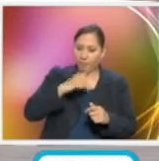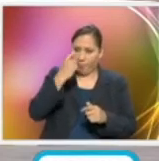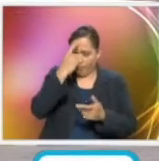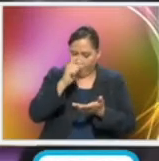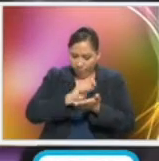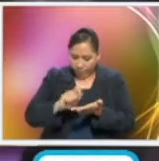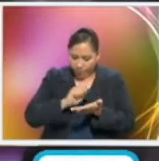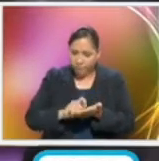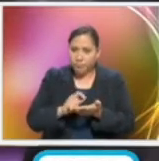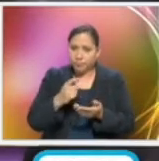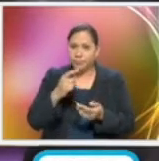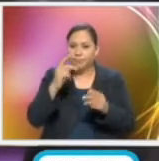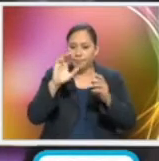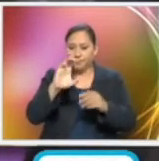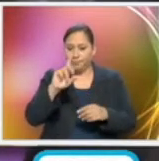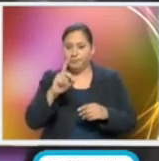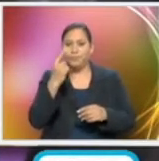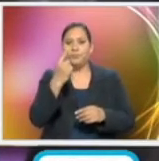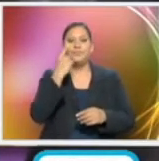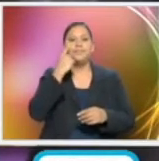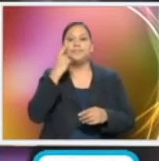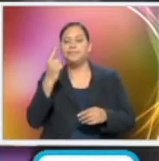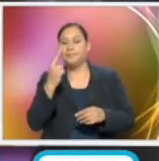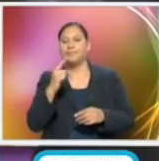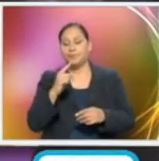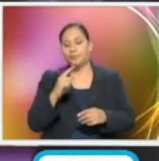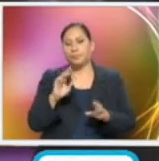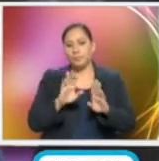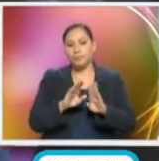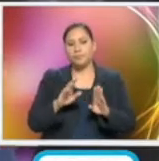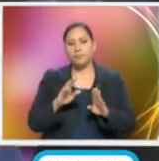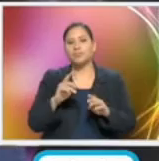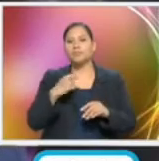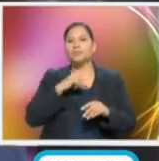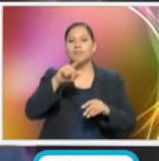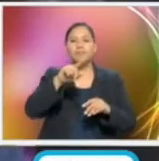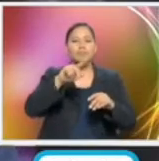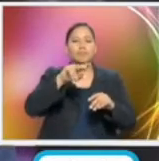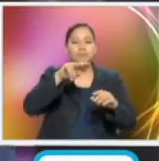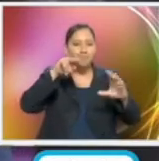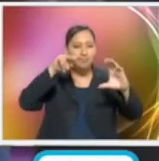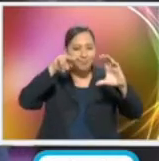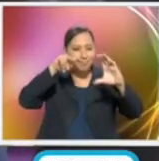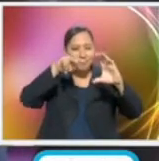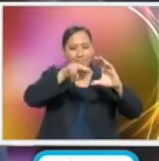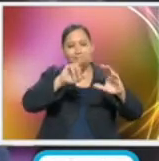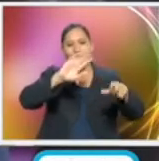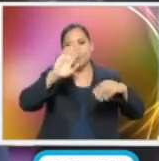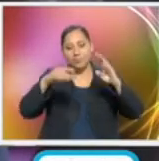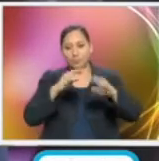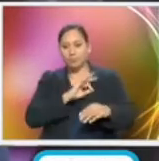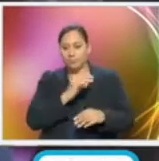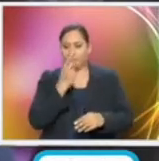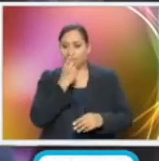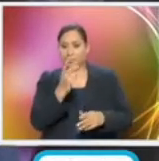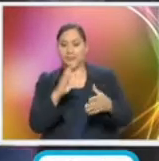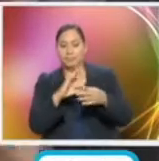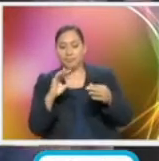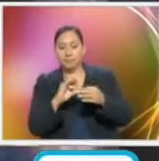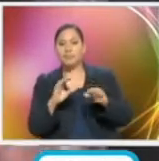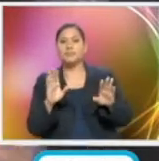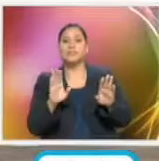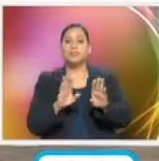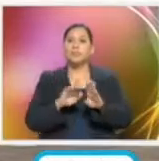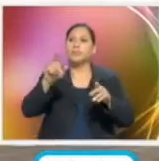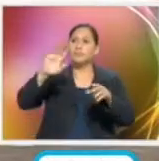canción y el disco se llama Una Mirada porque justamente es como mi acercamiento hacia el mundo. Yo les puedo platicar no cómo